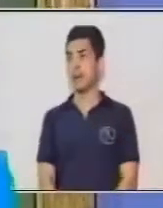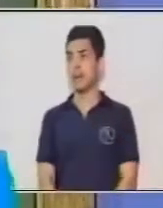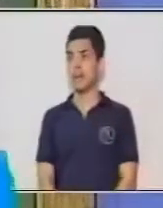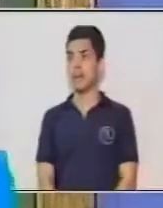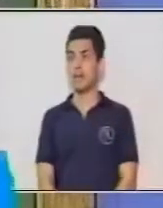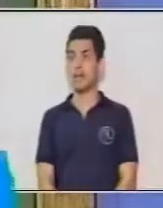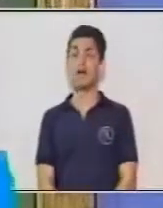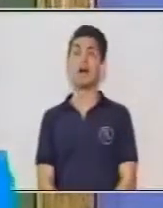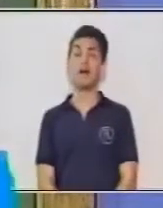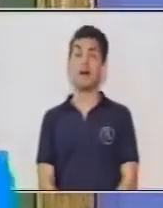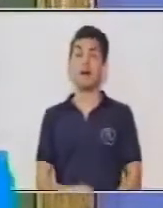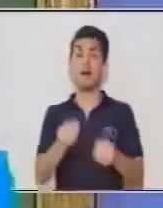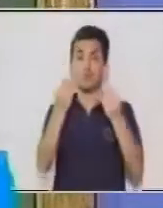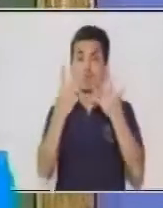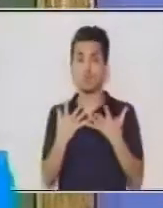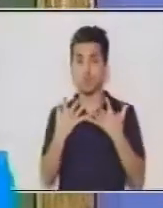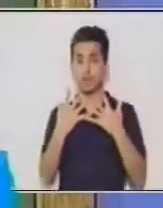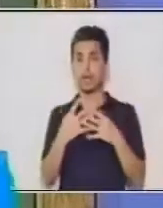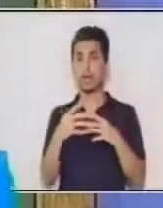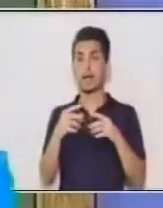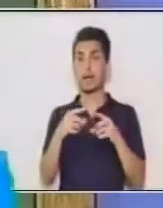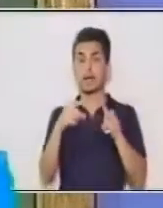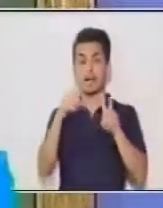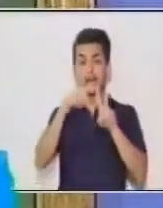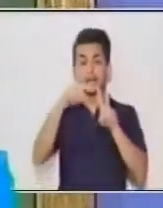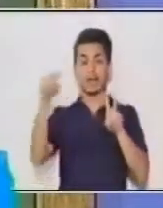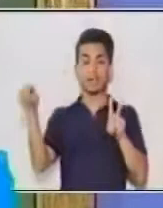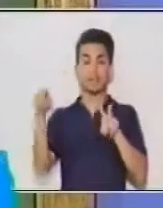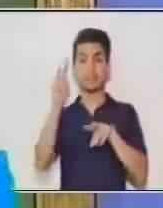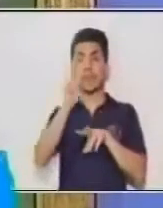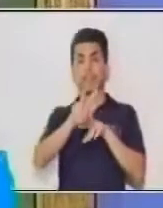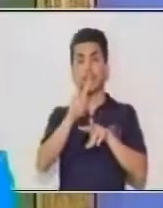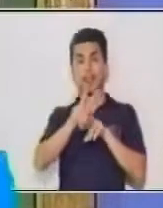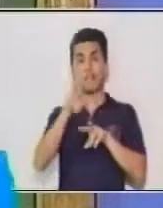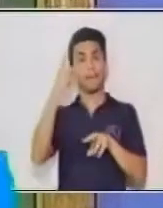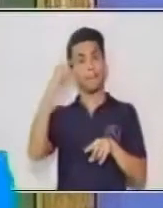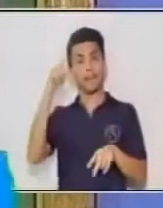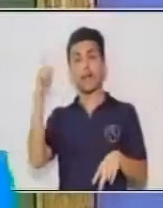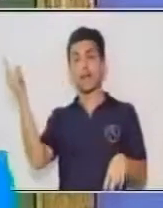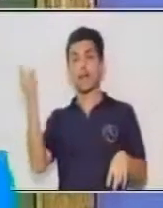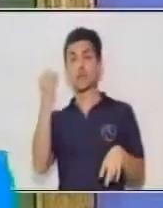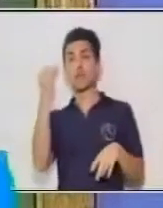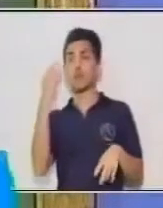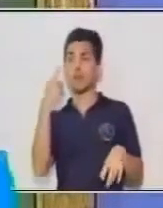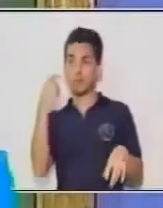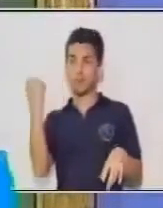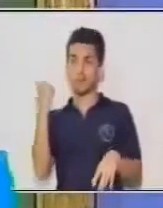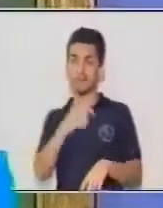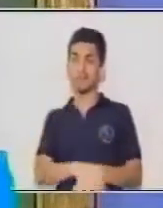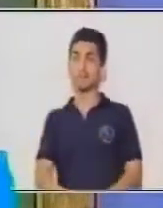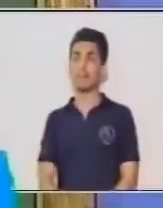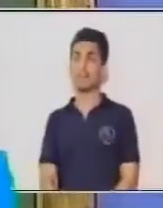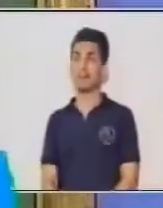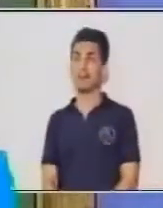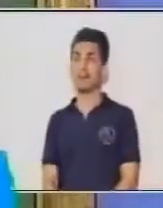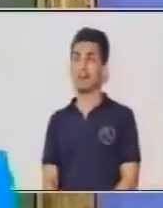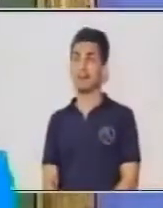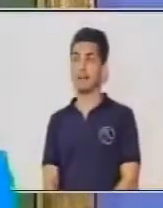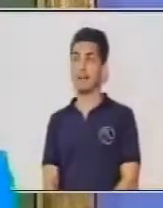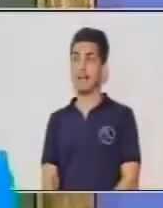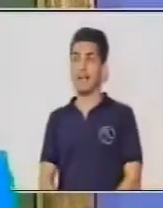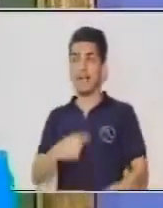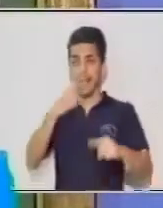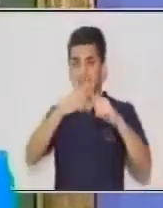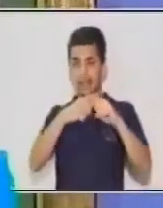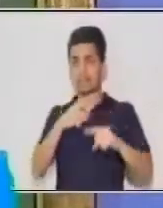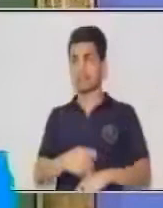Vamos a obtener la raíz cuadrada de el valor que está al cuadrado. Entonces vamos a tener como respuesta x.